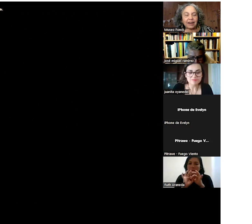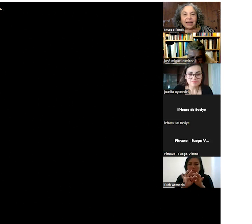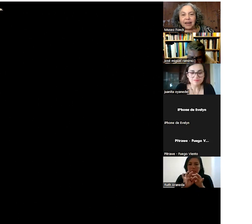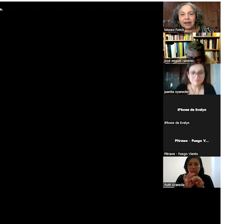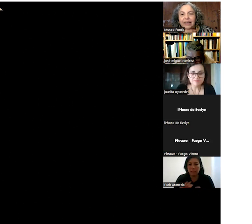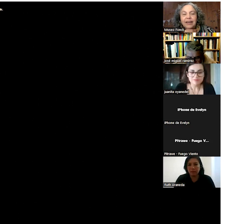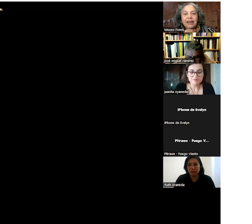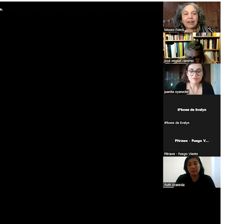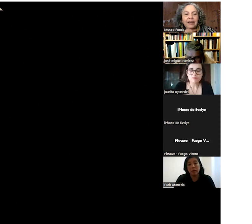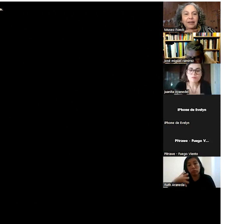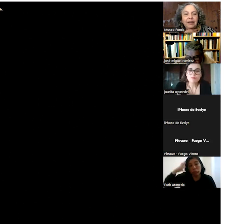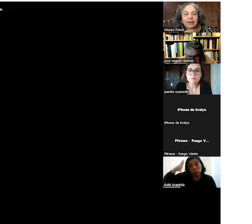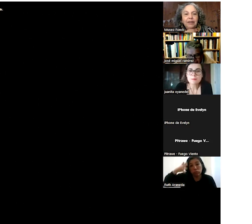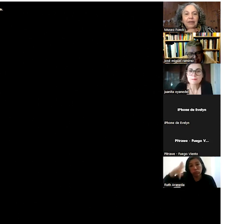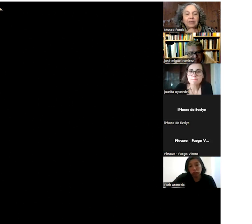charla